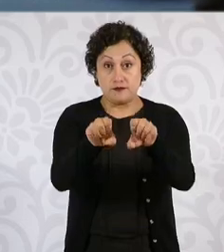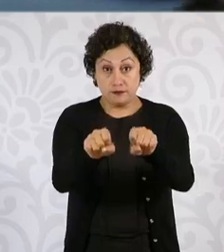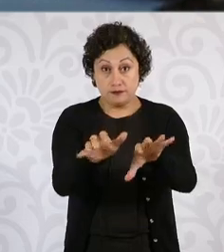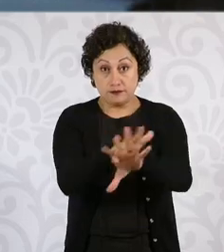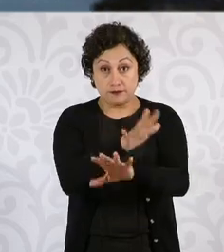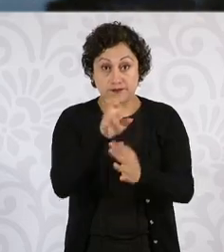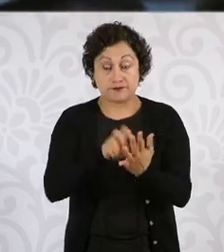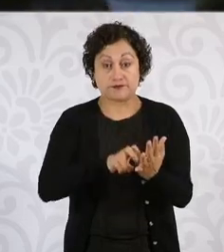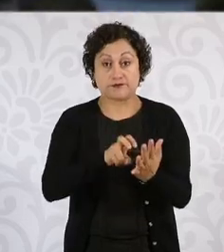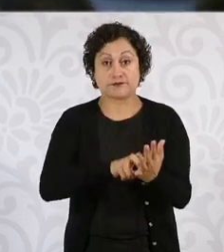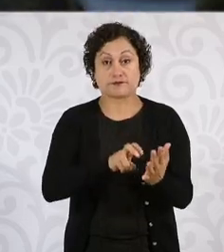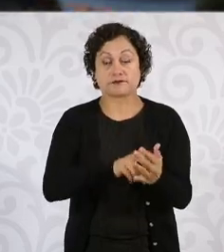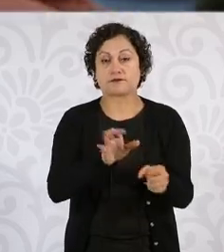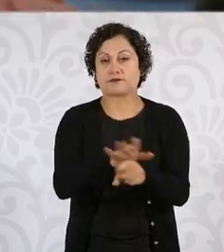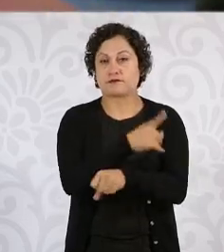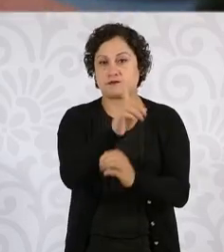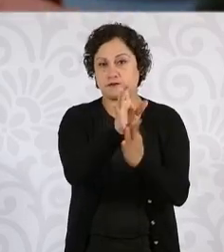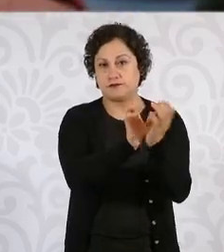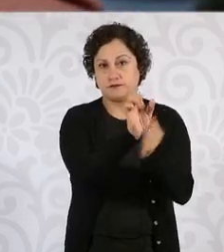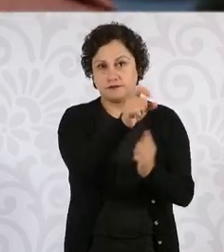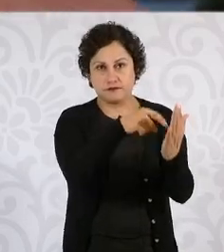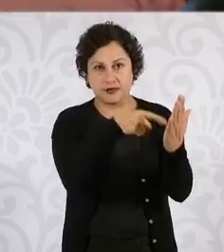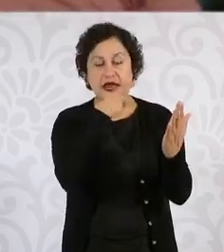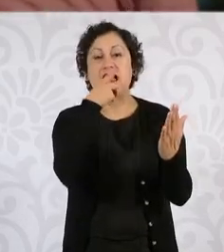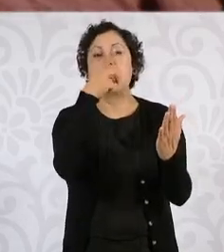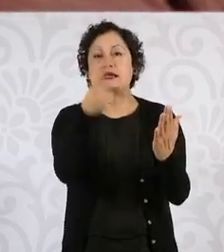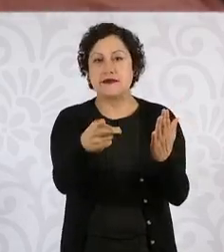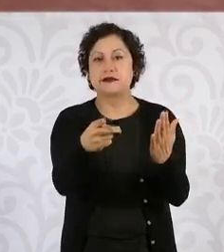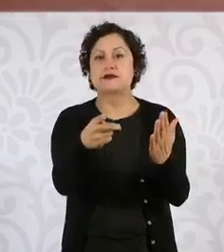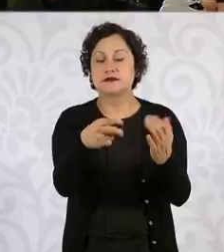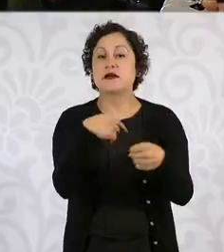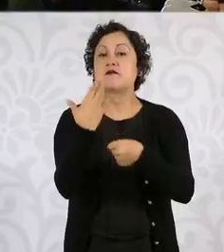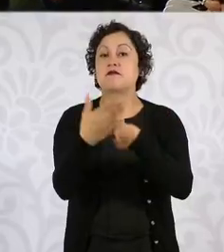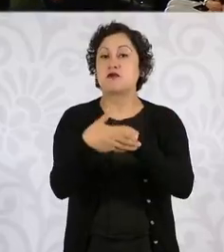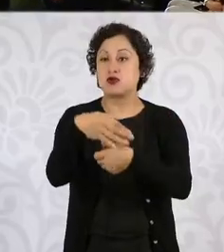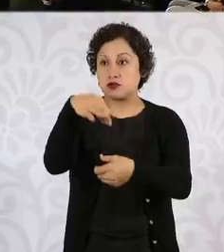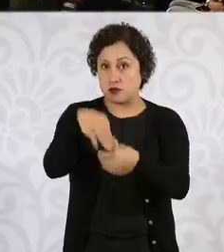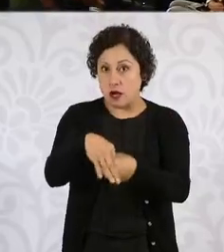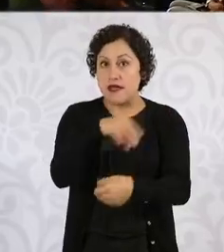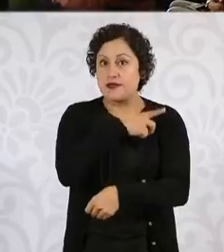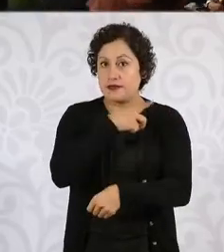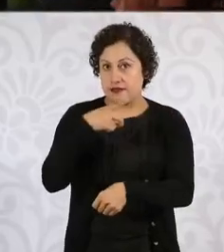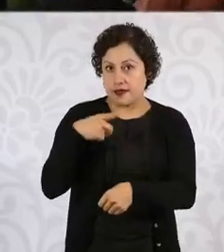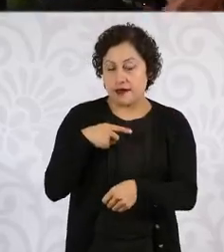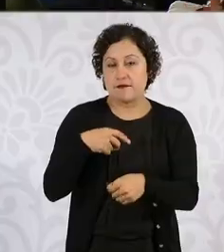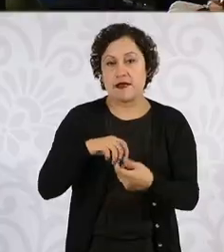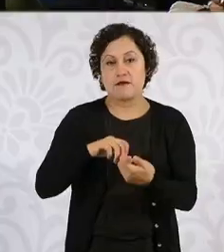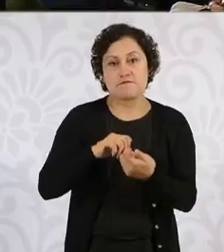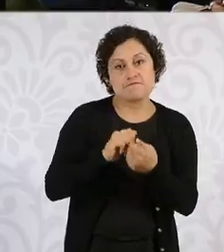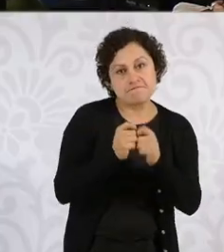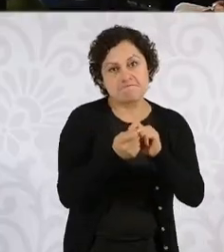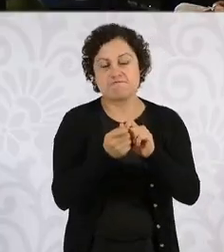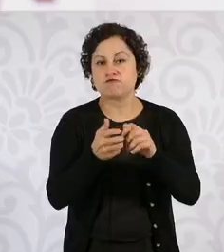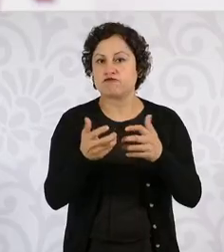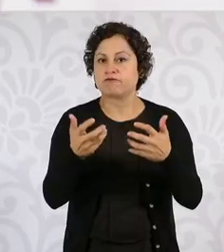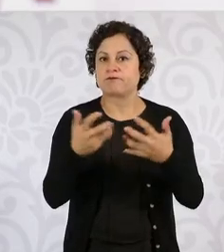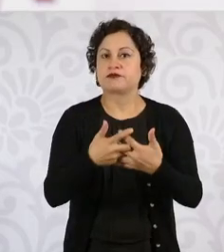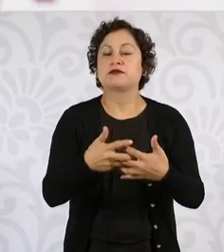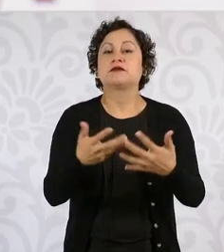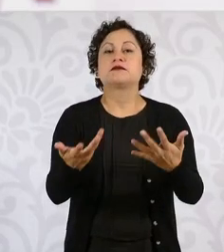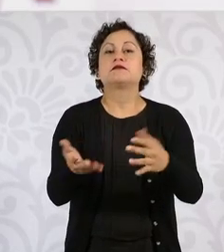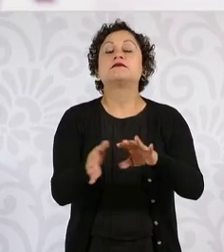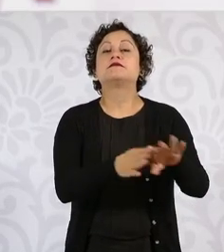la Constitución, de hacer ajustes antes de un proceso electoral? Es que no invalidan. Hoy lo